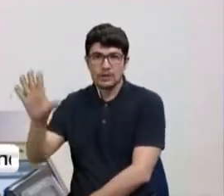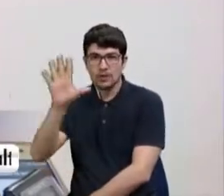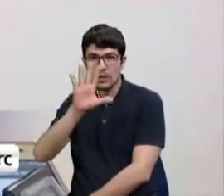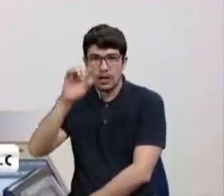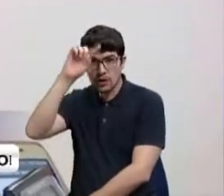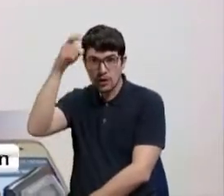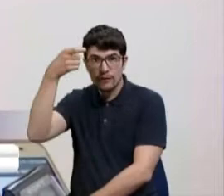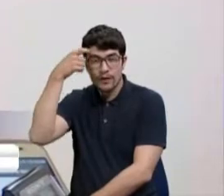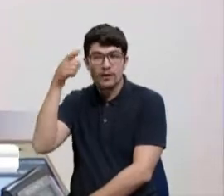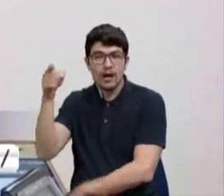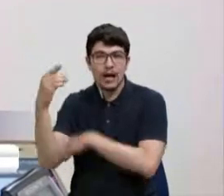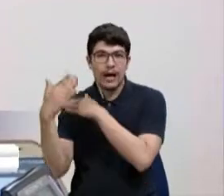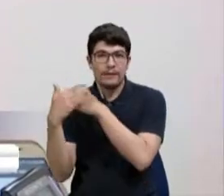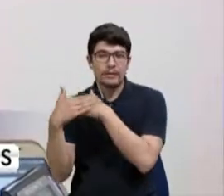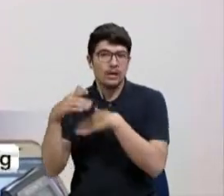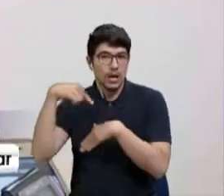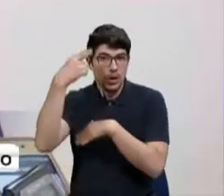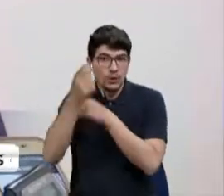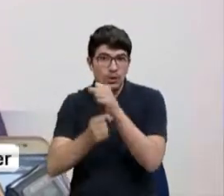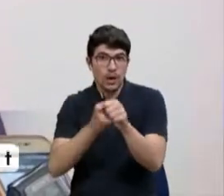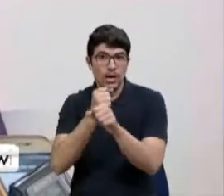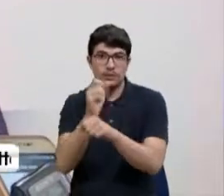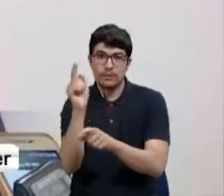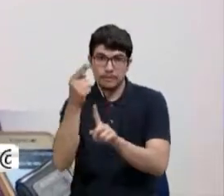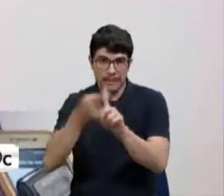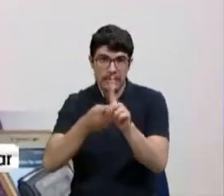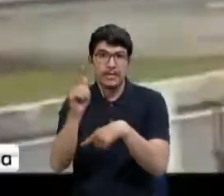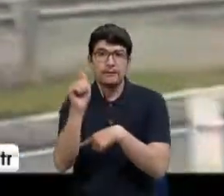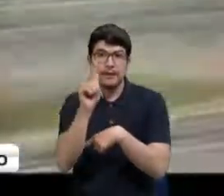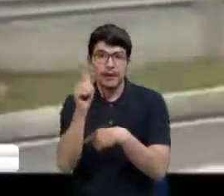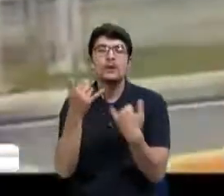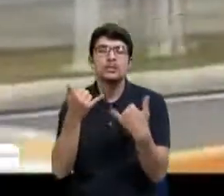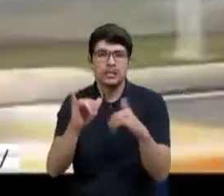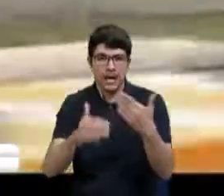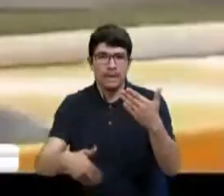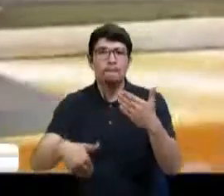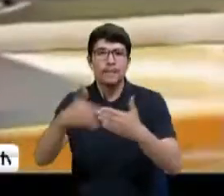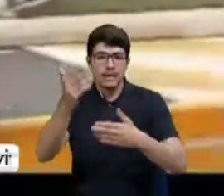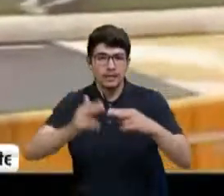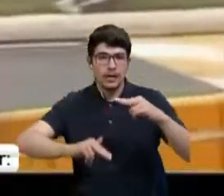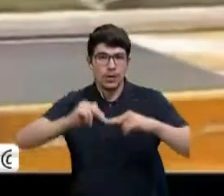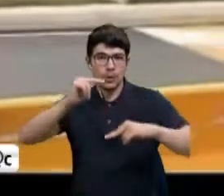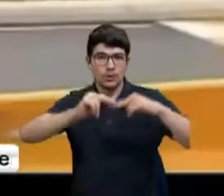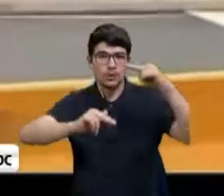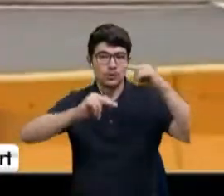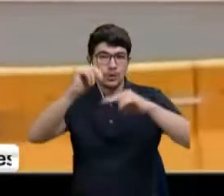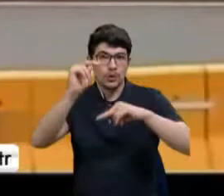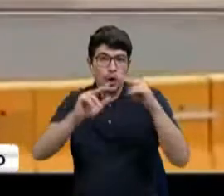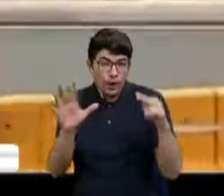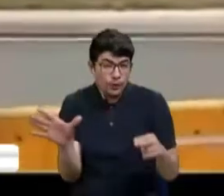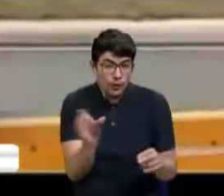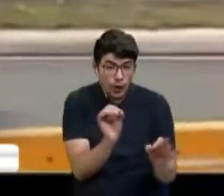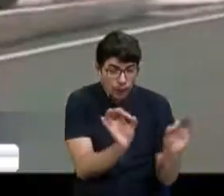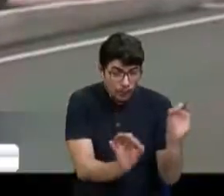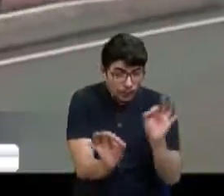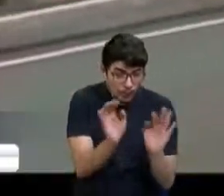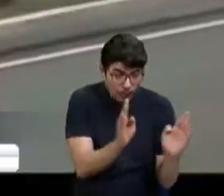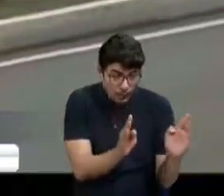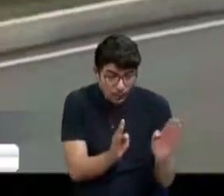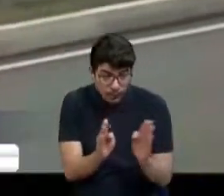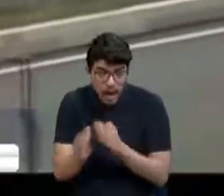que sobre el mes de febrero del año entrante estarían iniciando obras si todo sale acorde como lo tenemos